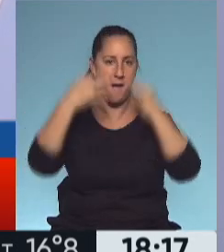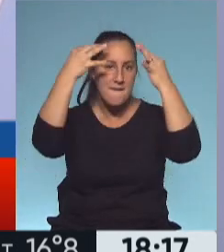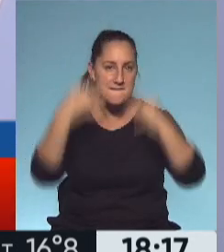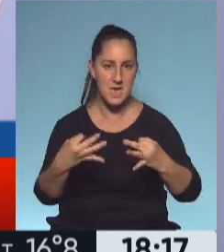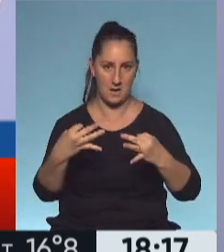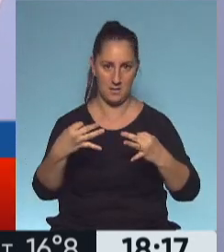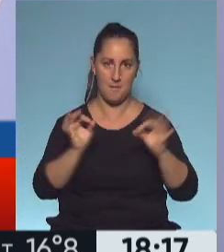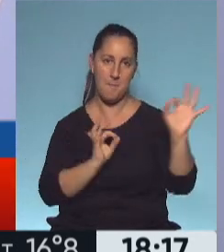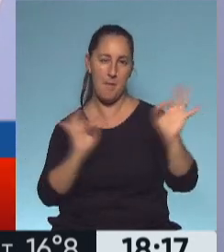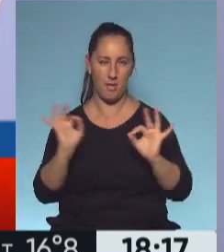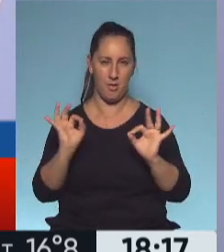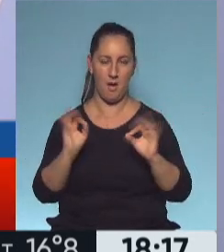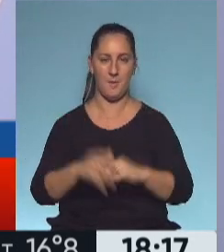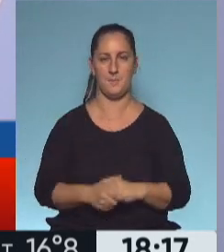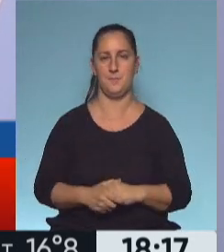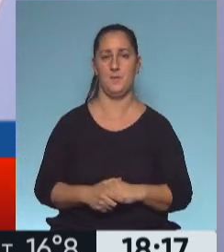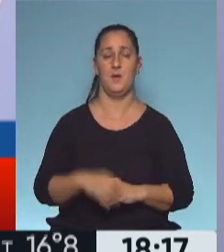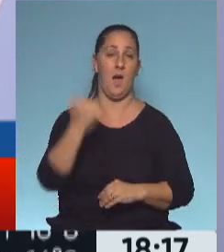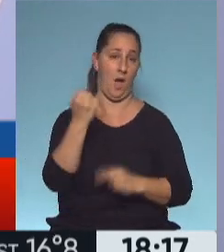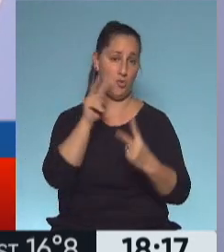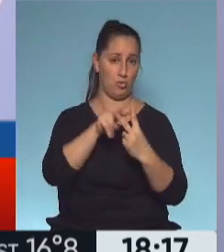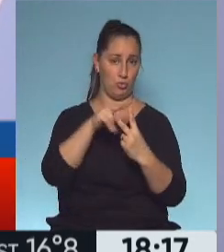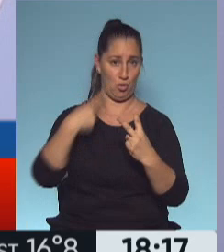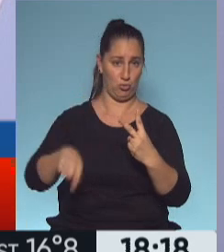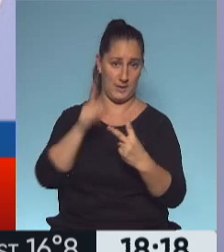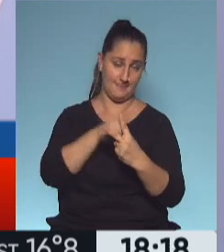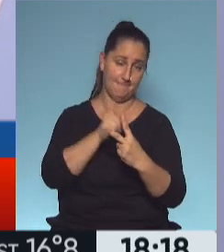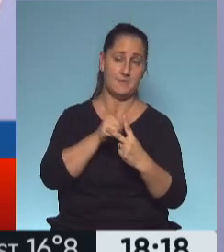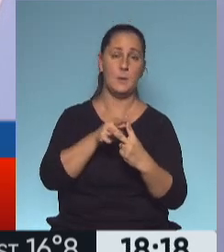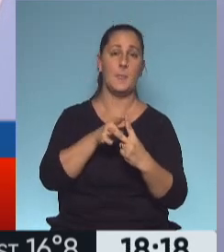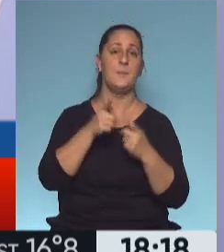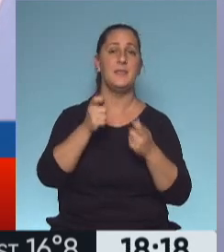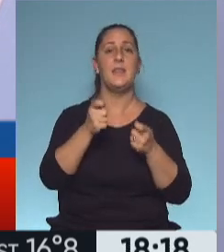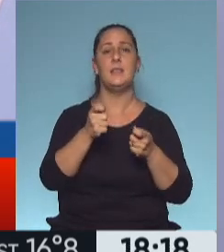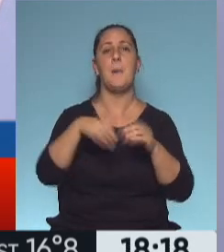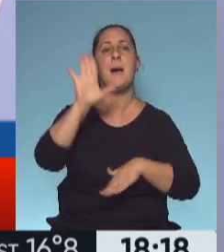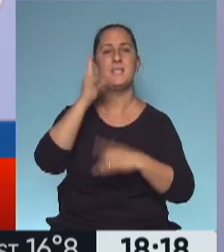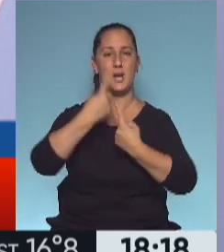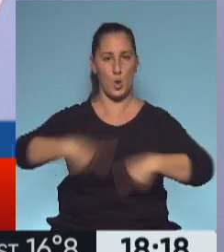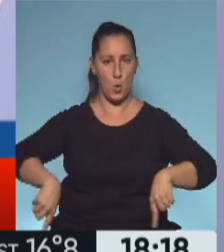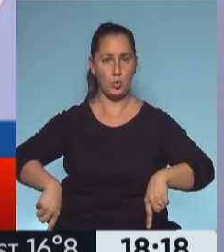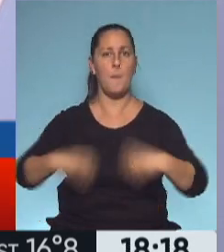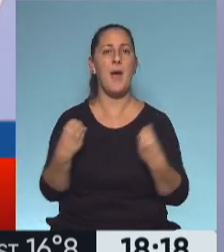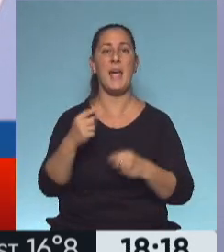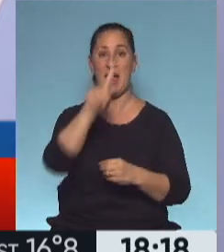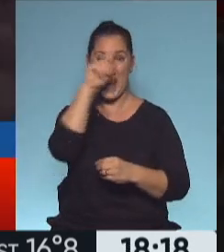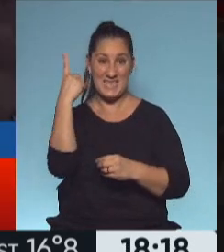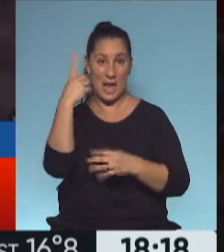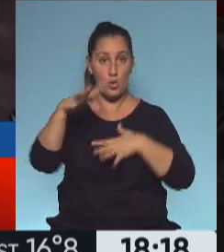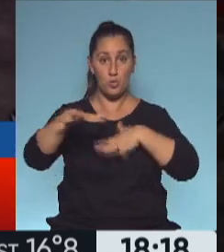consistente. Y aquí hay dos cuestiones. Decía, por un lado, tratar de contar con más recursos para que el Estado en una